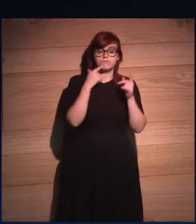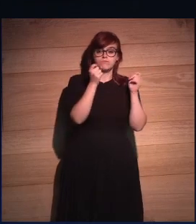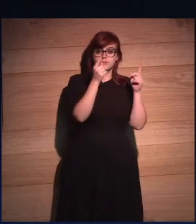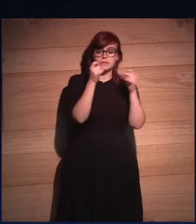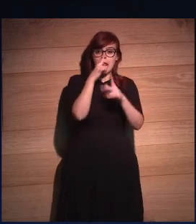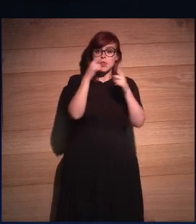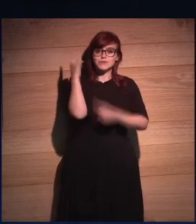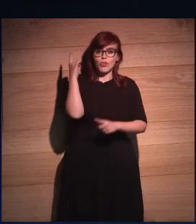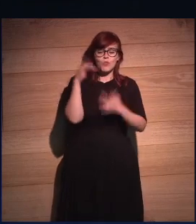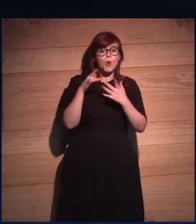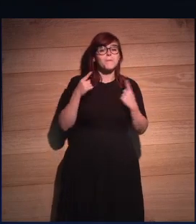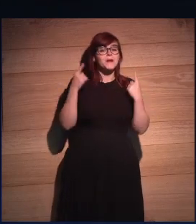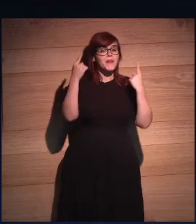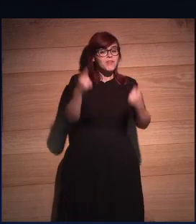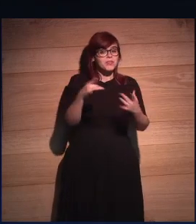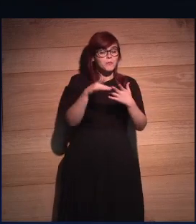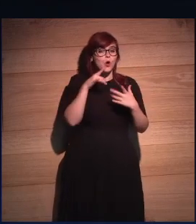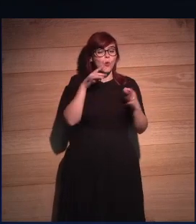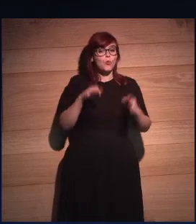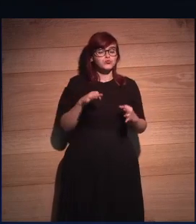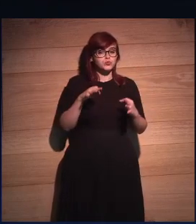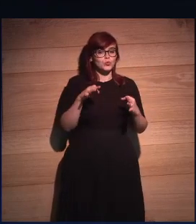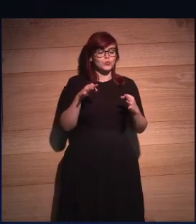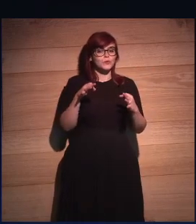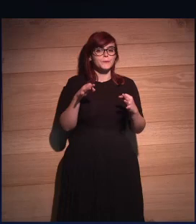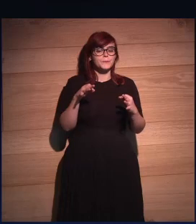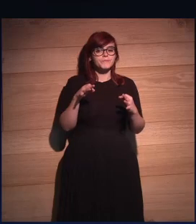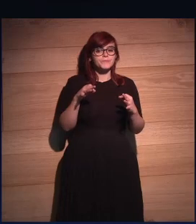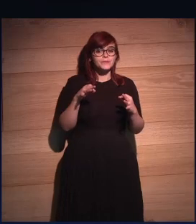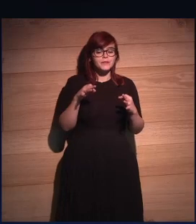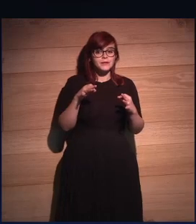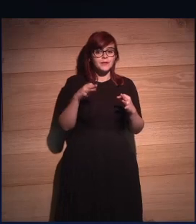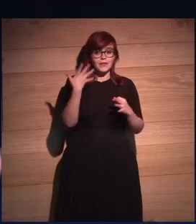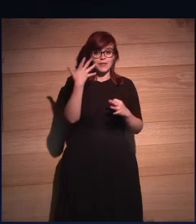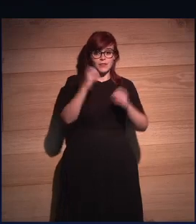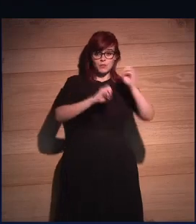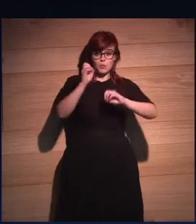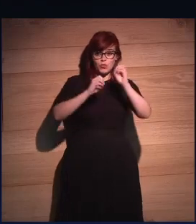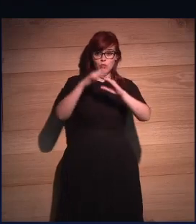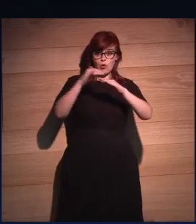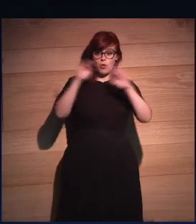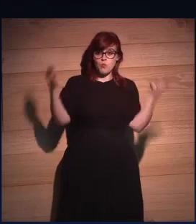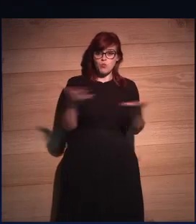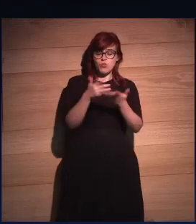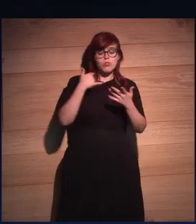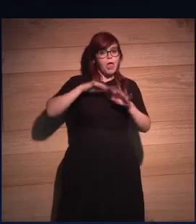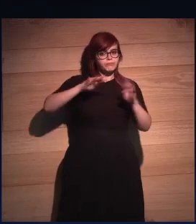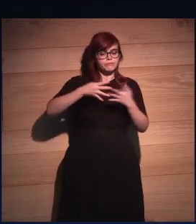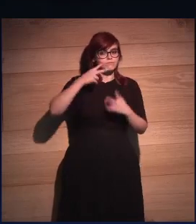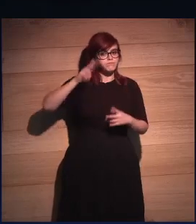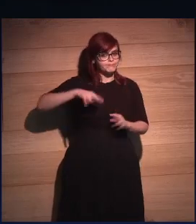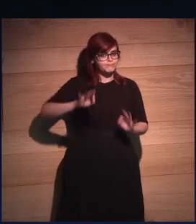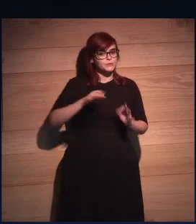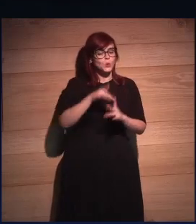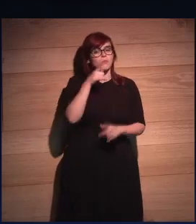comentabas que el año pasado por primera vez se cruzó la línea de el 50% del planeta está conectado, ¿no? Yo me